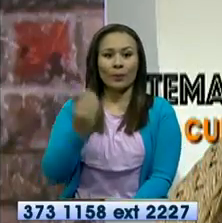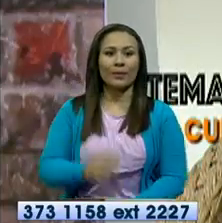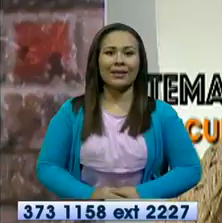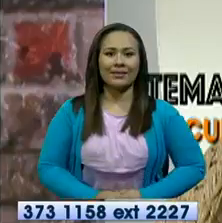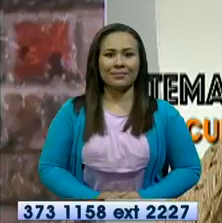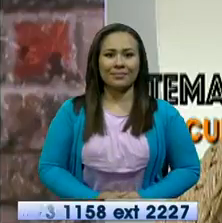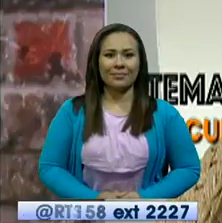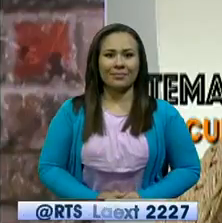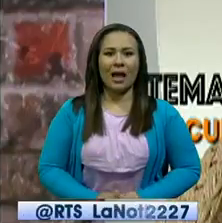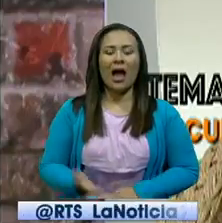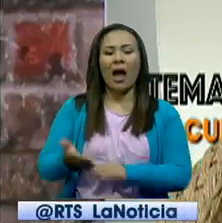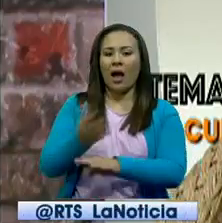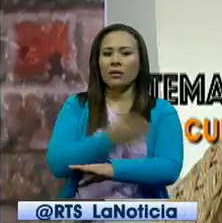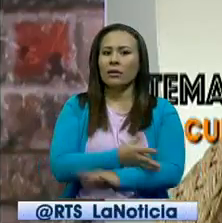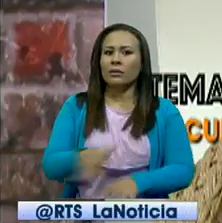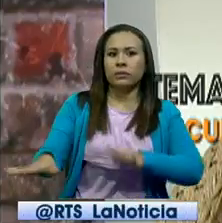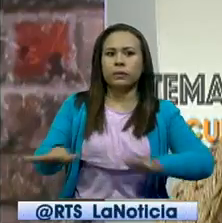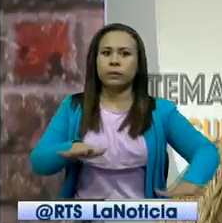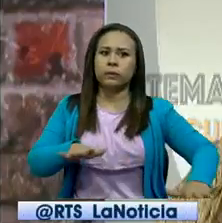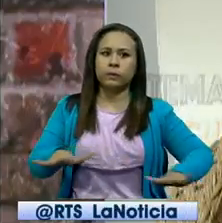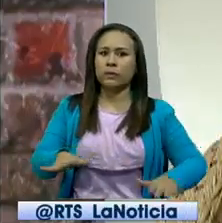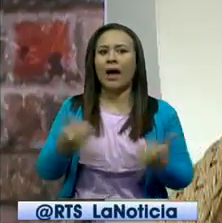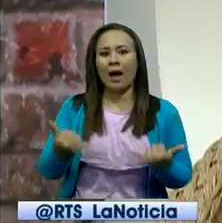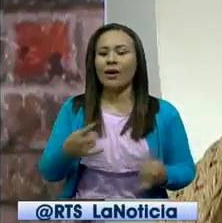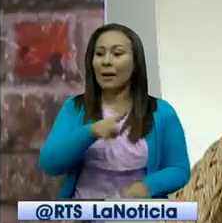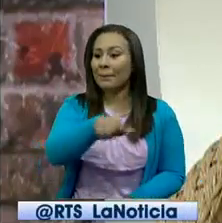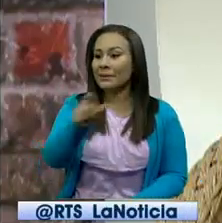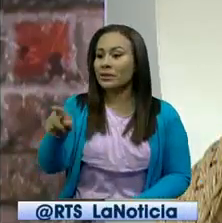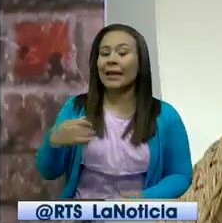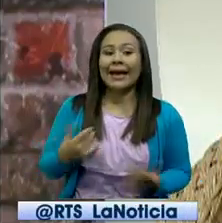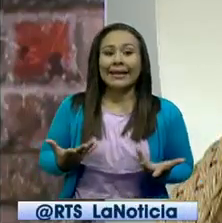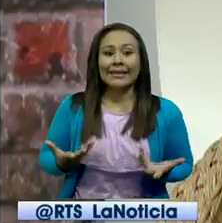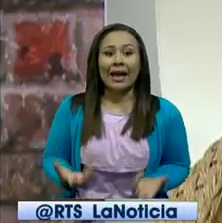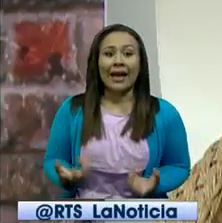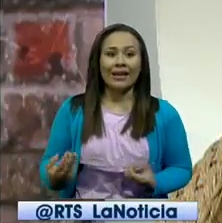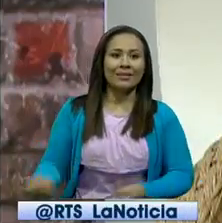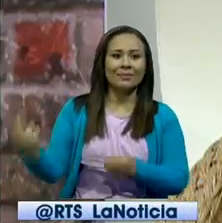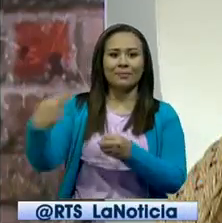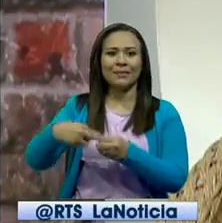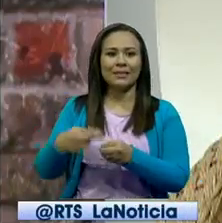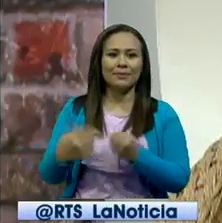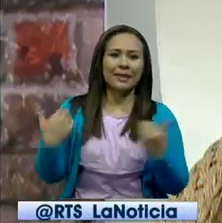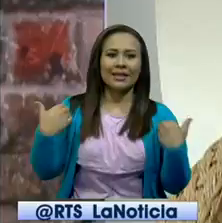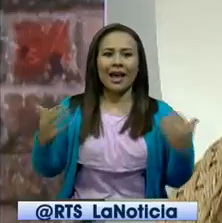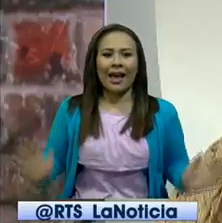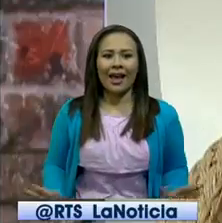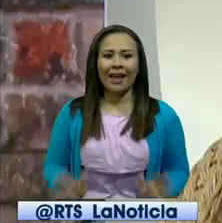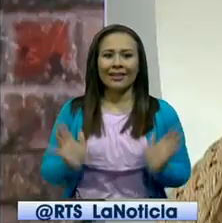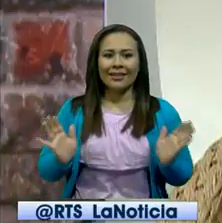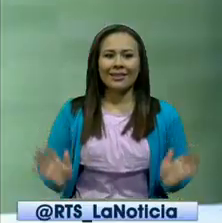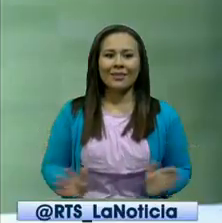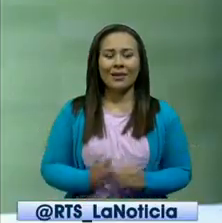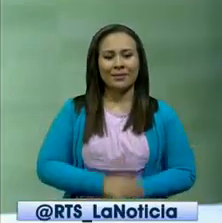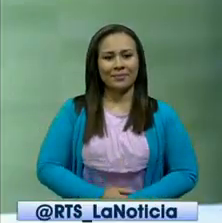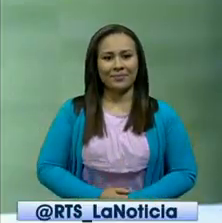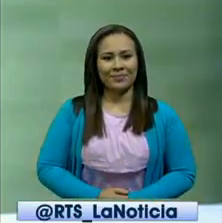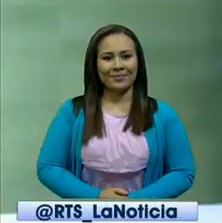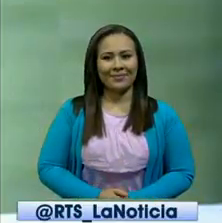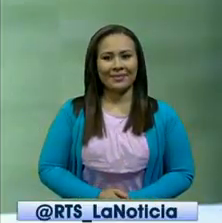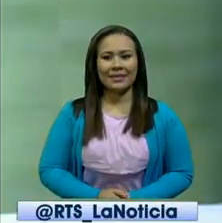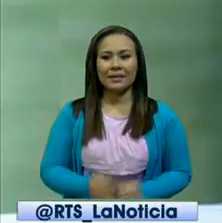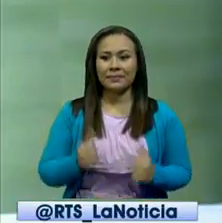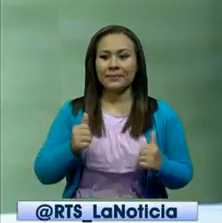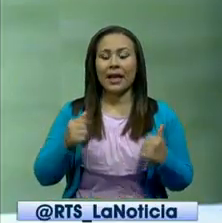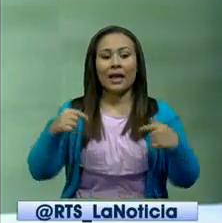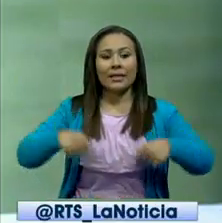de la desgracia después del terremoto con ganas de hacer cosas y eso como que no nos ha impulsado también muy bien raimundo y por supuesto